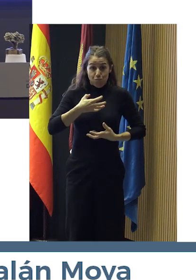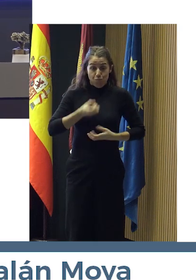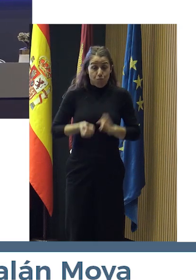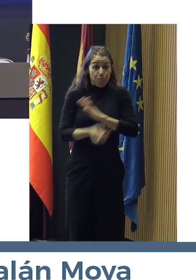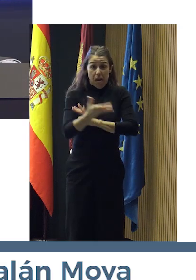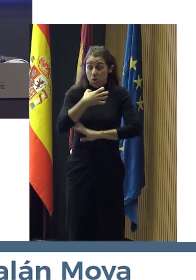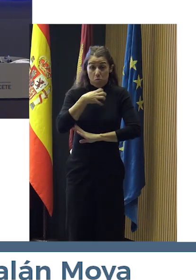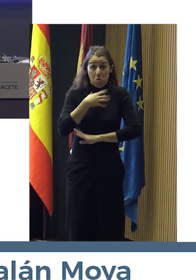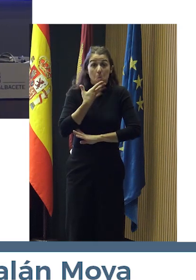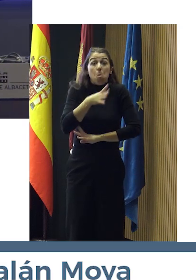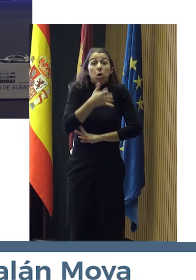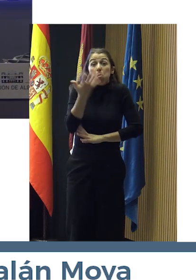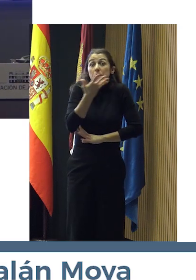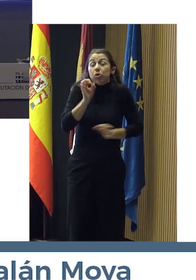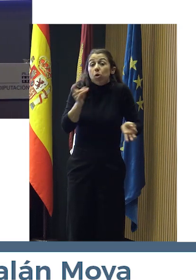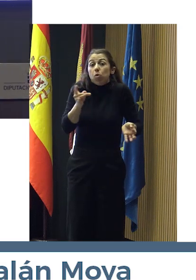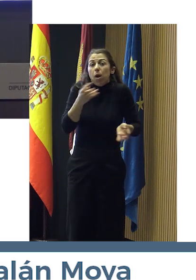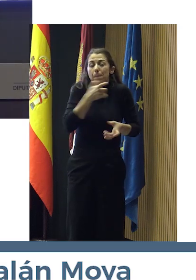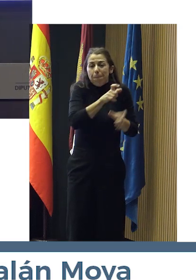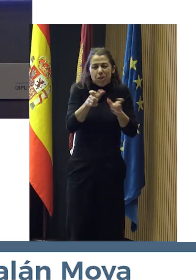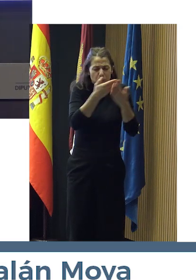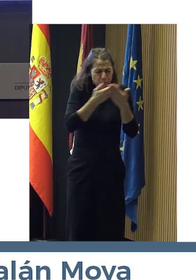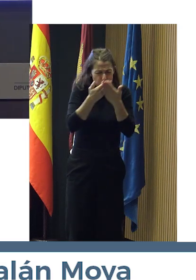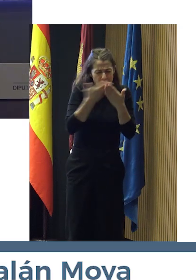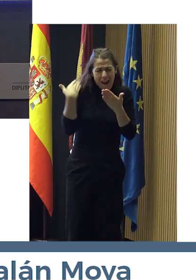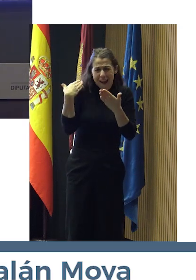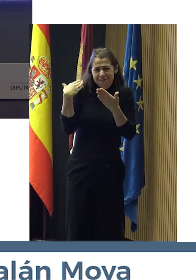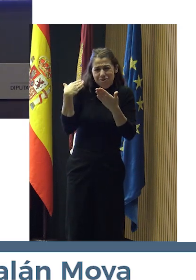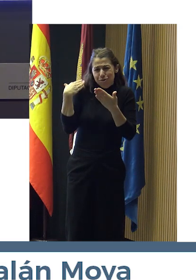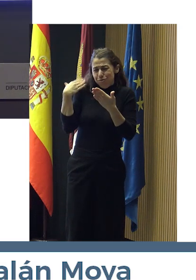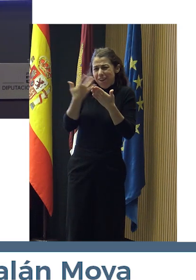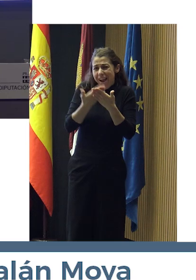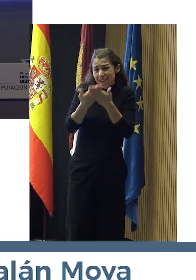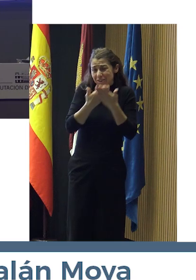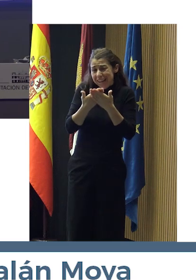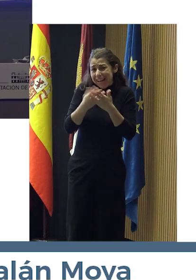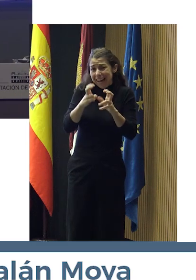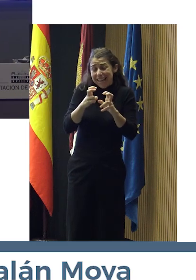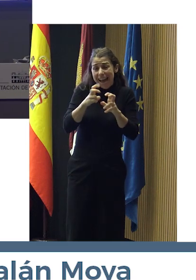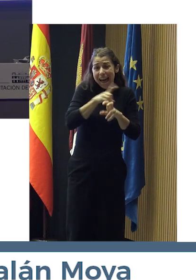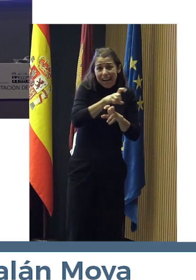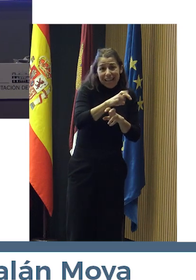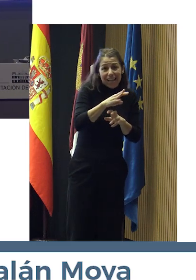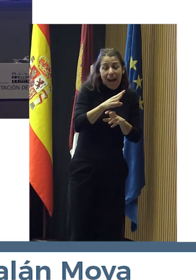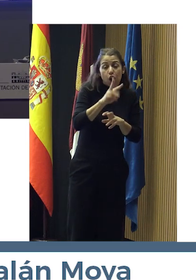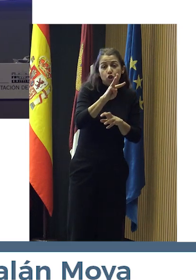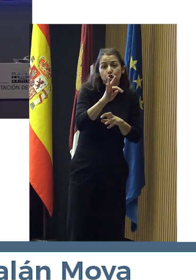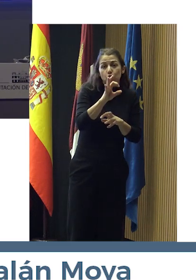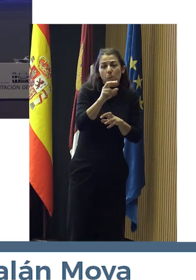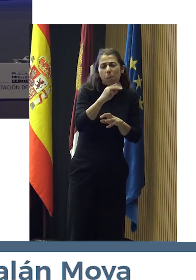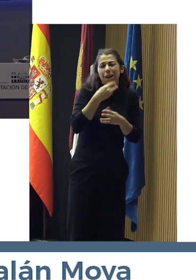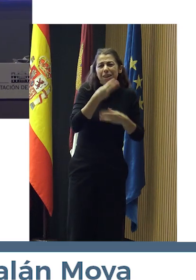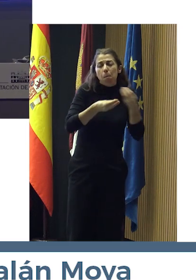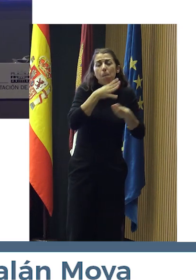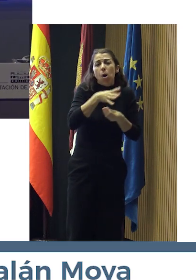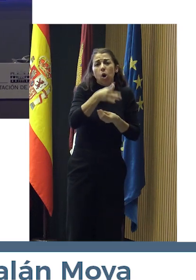es un misterio. Muchos investigadores hoy en día, bueno, desde hace muchísimos años, estudian esta rata topo para ver qué mecanismos pueden